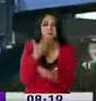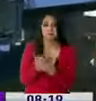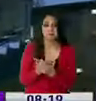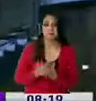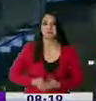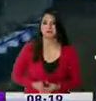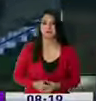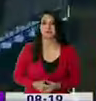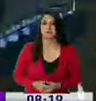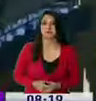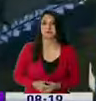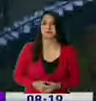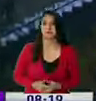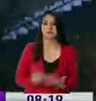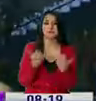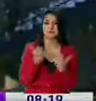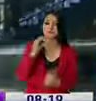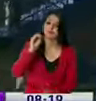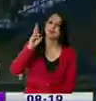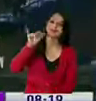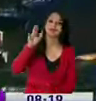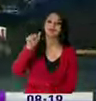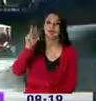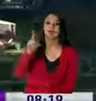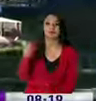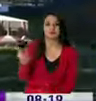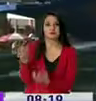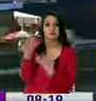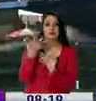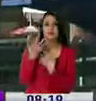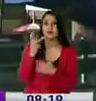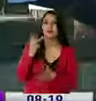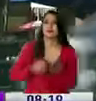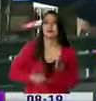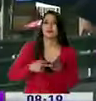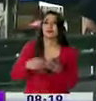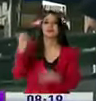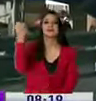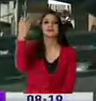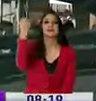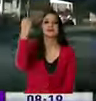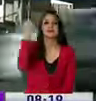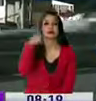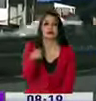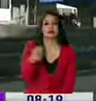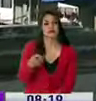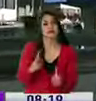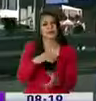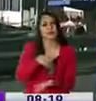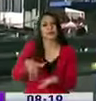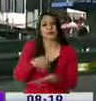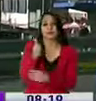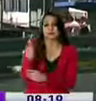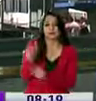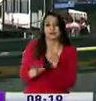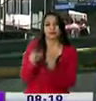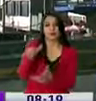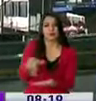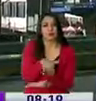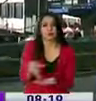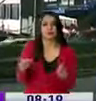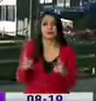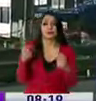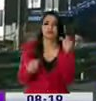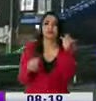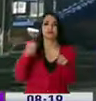ahora vamos a hablar con Cristian Zaragozín para que nos comente qué va a pasar con el semáforo, que es otra de las inquietudes de los moradores, pero también de los conductores